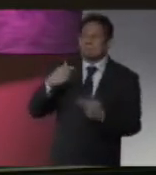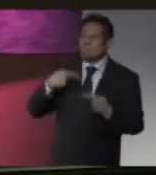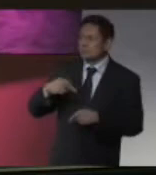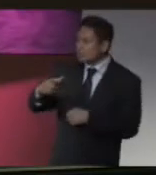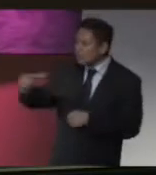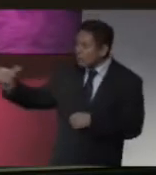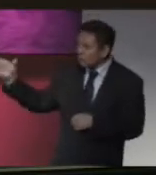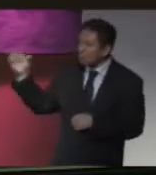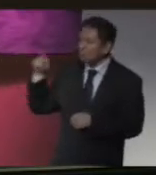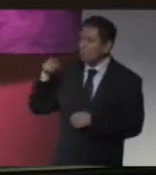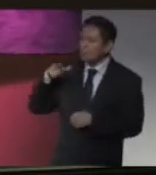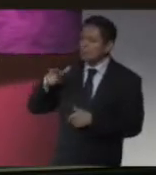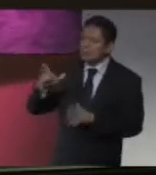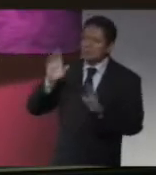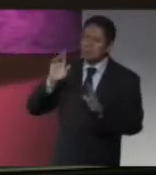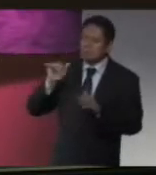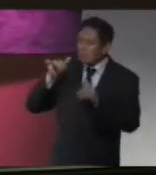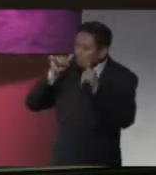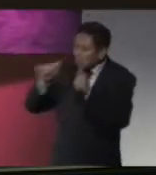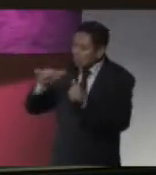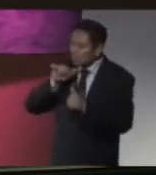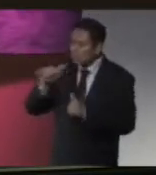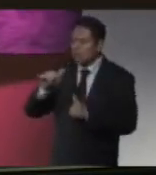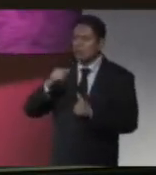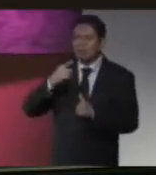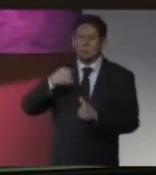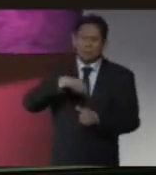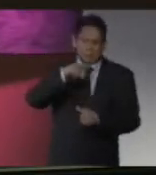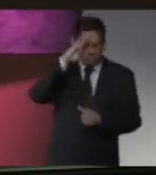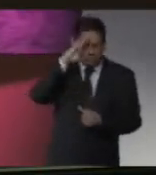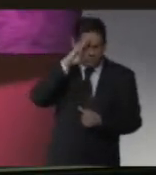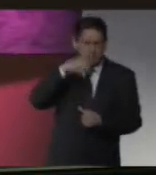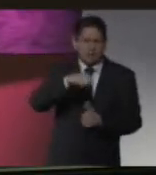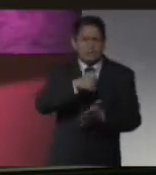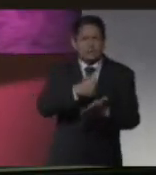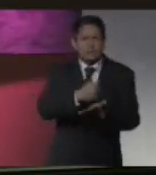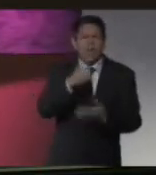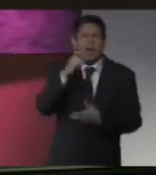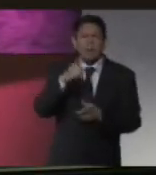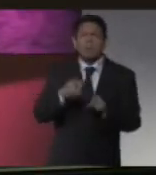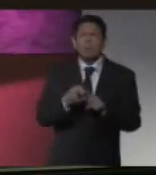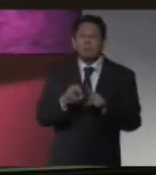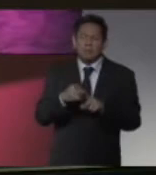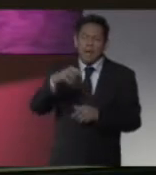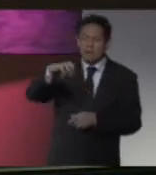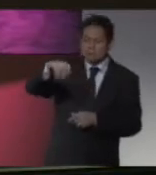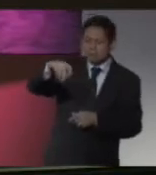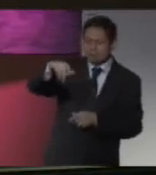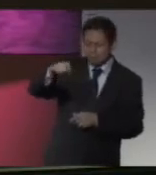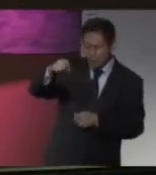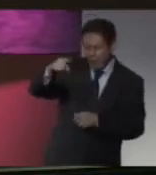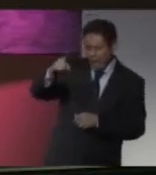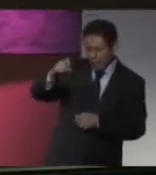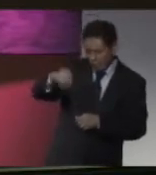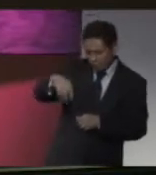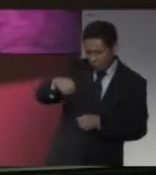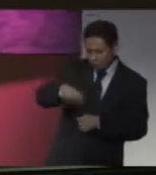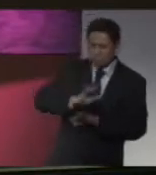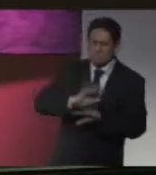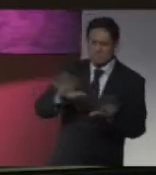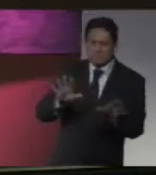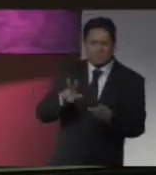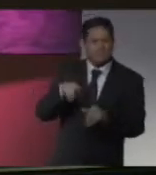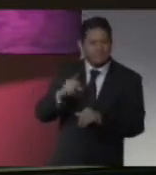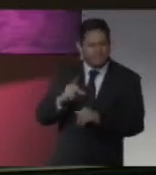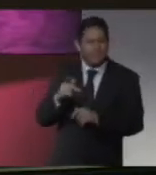cuestión del territorio, ¿no? En las ciudades pensamos que el agua sale de las llaves. Sin embargo, poco a poco, y sobre todo gracias a las